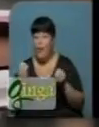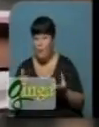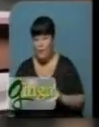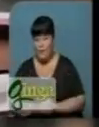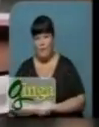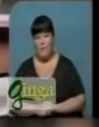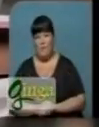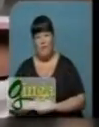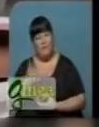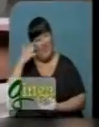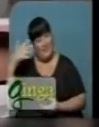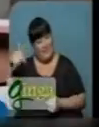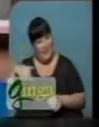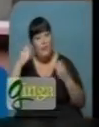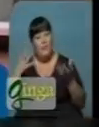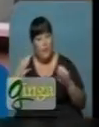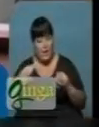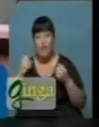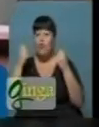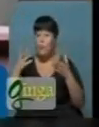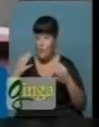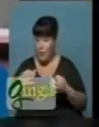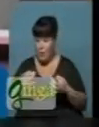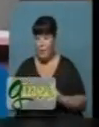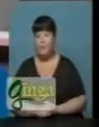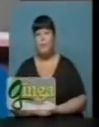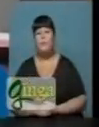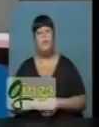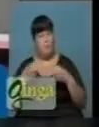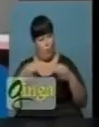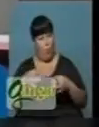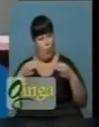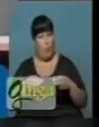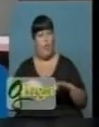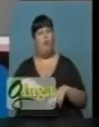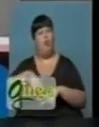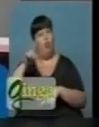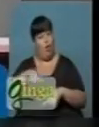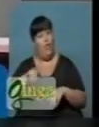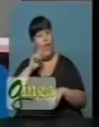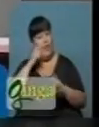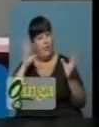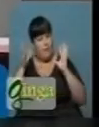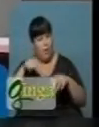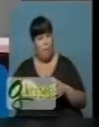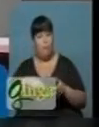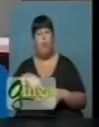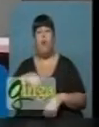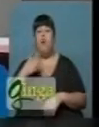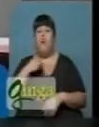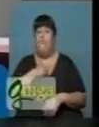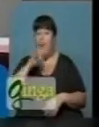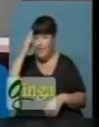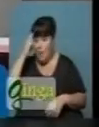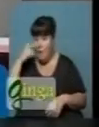si te extraño para acá comando todo bien pero hay alejandro bien bien bien muy bien una jornada agradable en trenque lauquen los hinchas de independiente